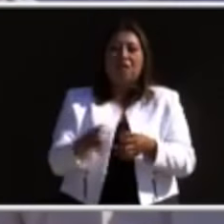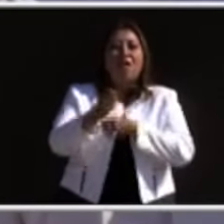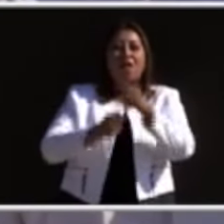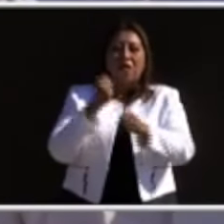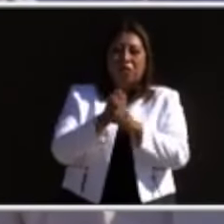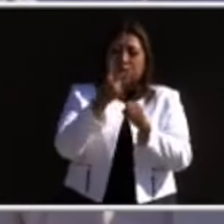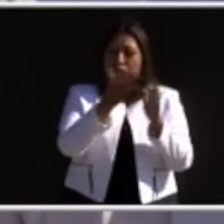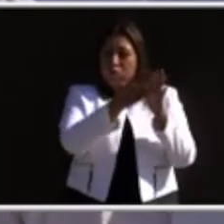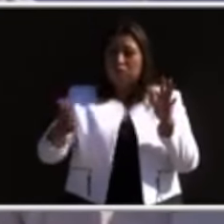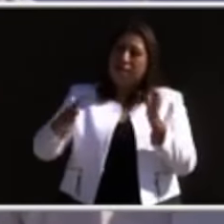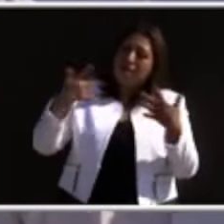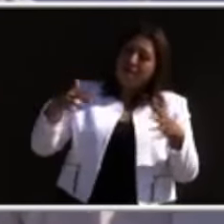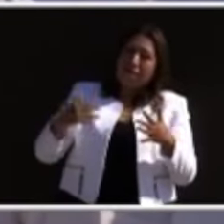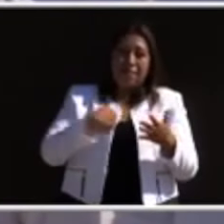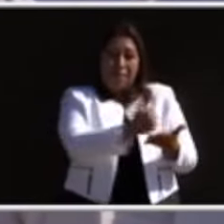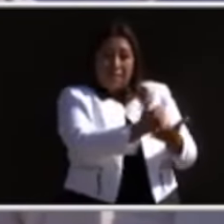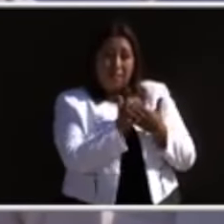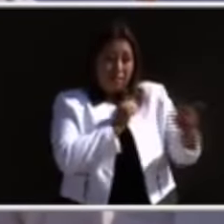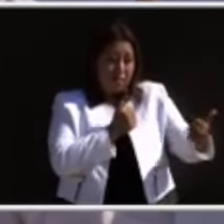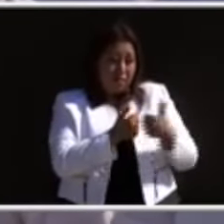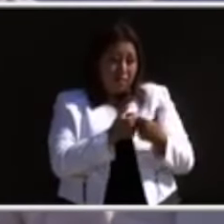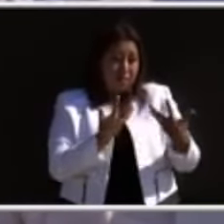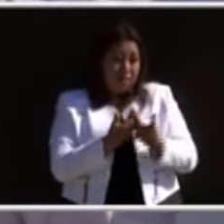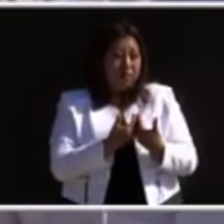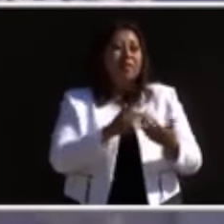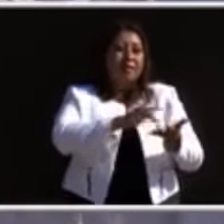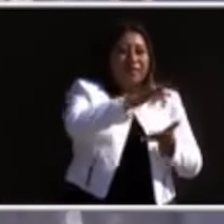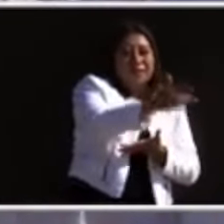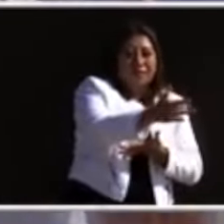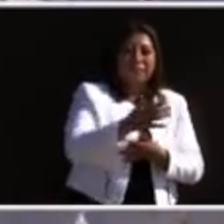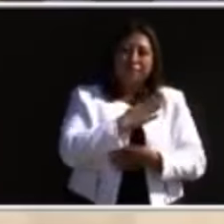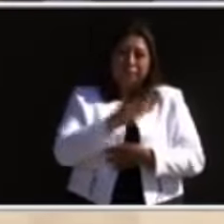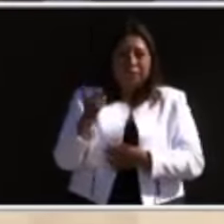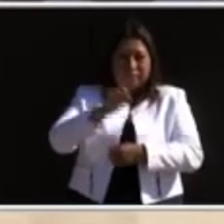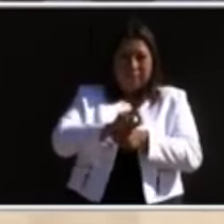2 años que cambiará la historia de Veracruz. Muchas gracias, que tengan buen día. Muchas gracias.